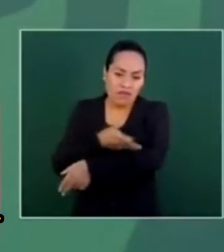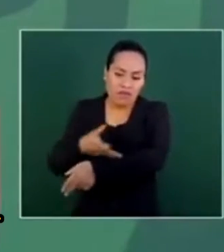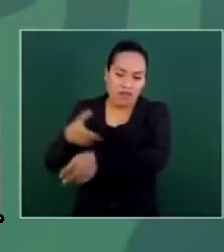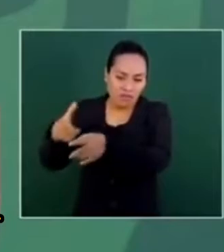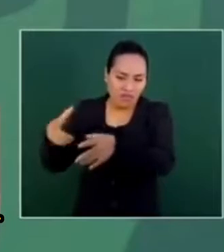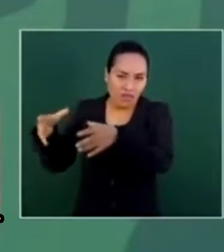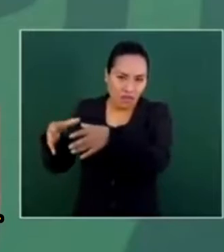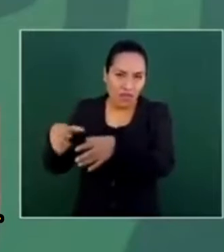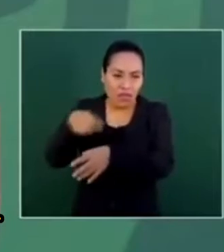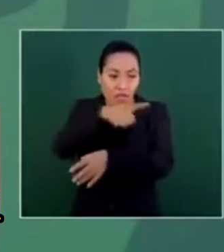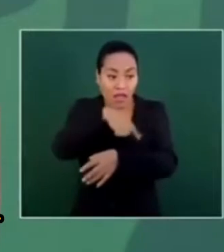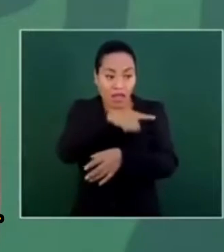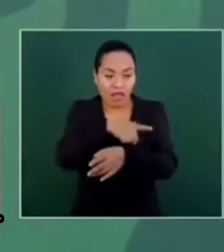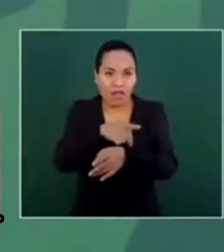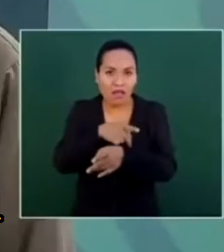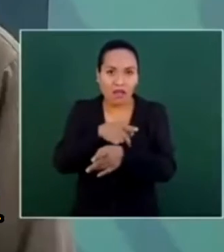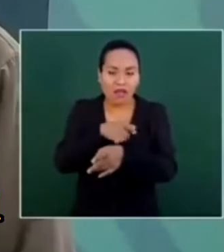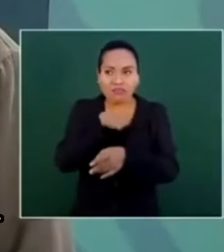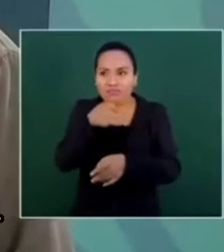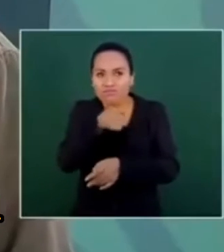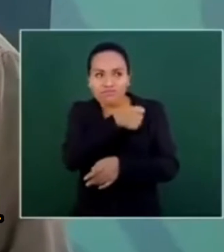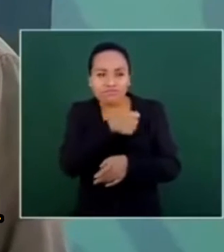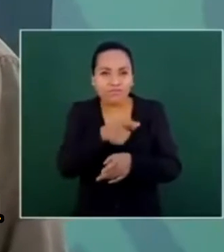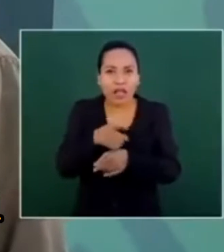una investigación.